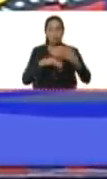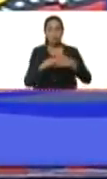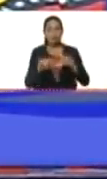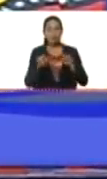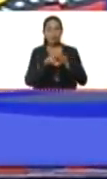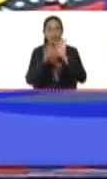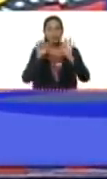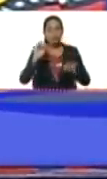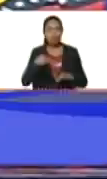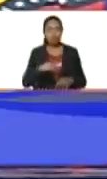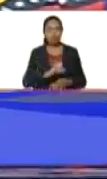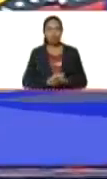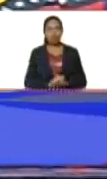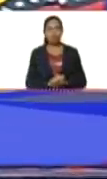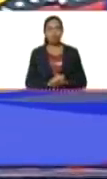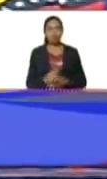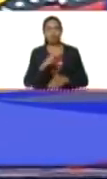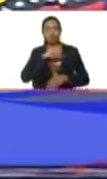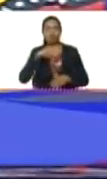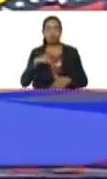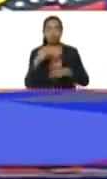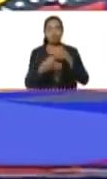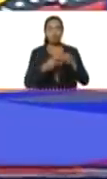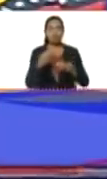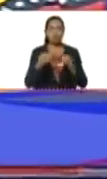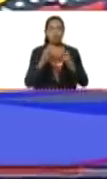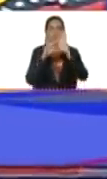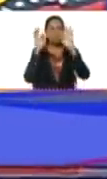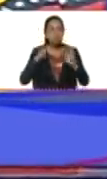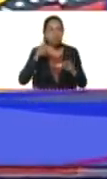protagonista. Estamos configurando un modelo.